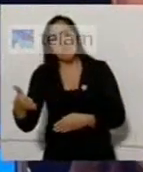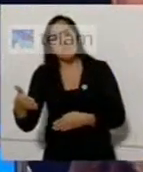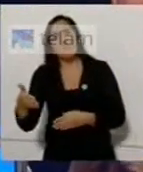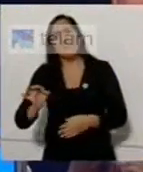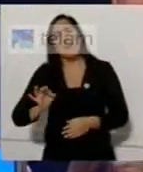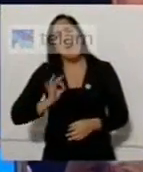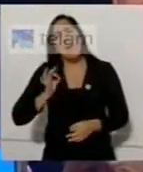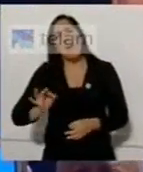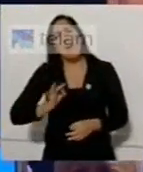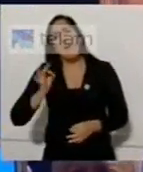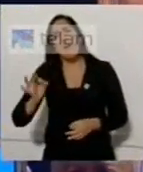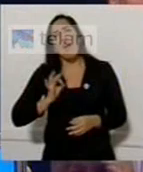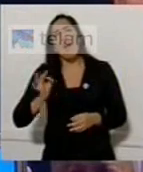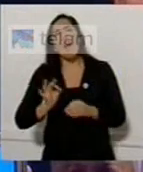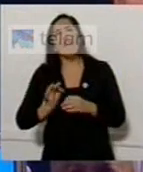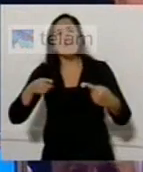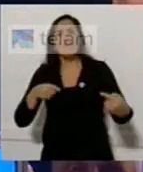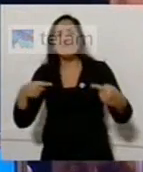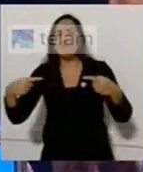siglos de desencuentros,